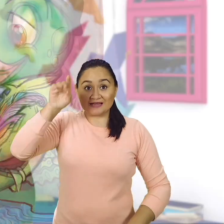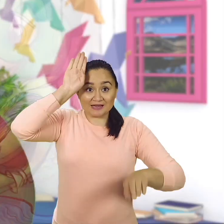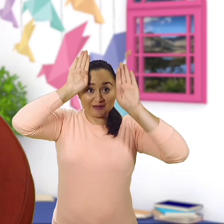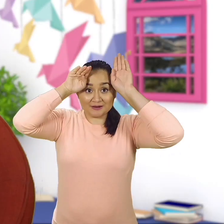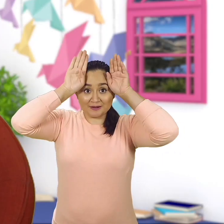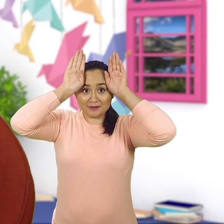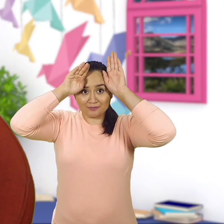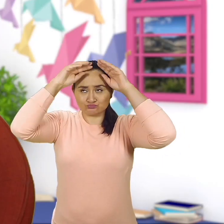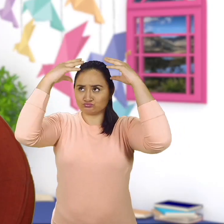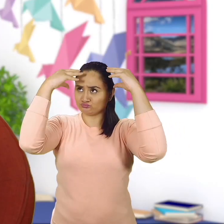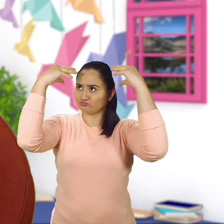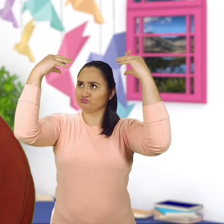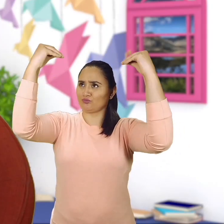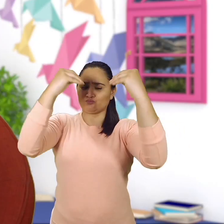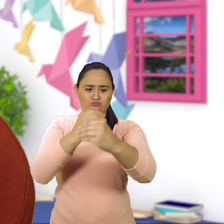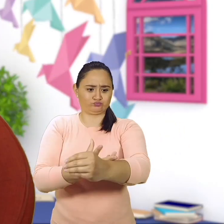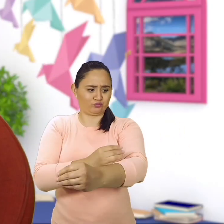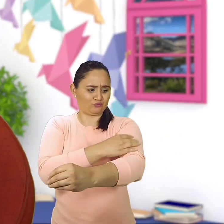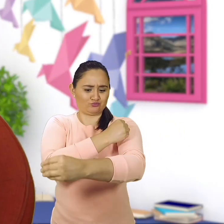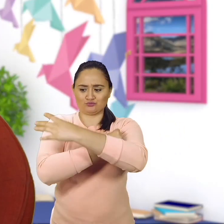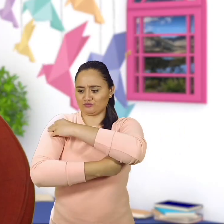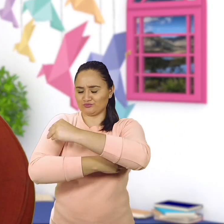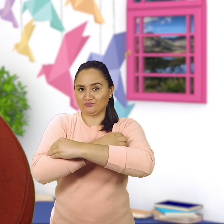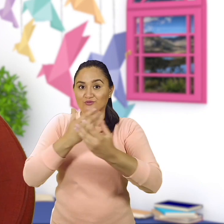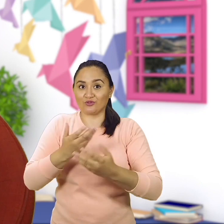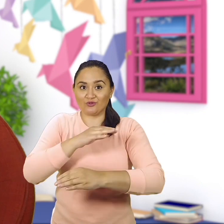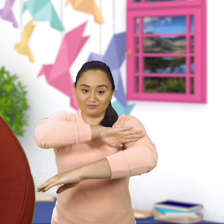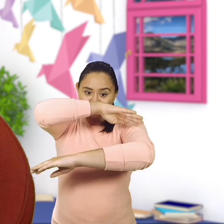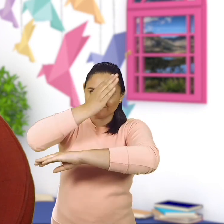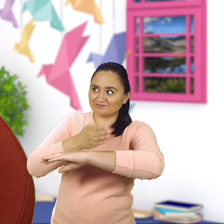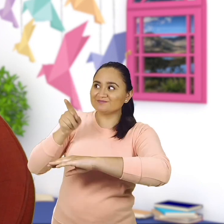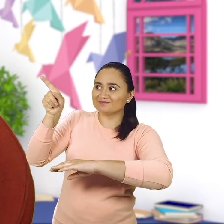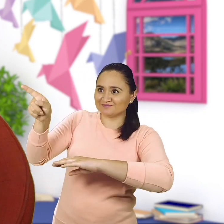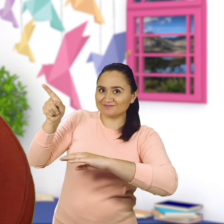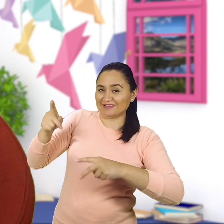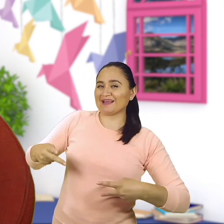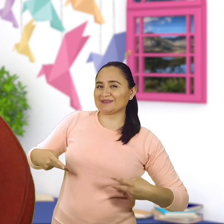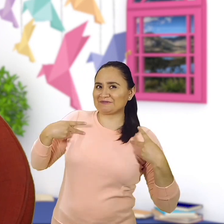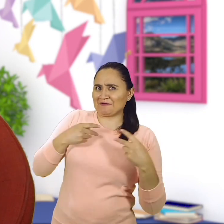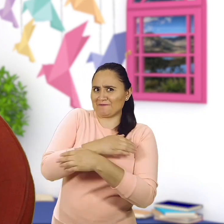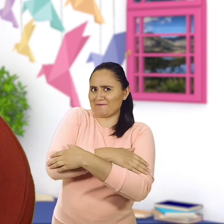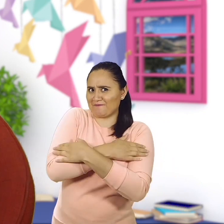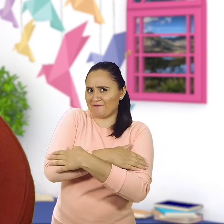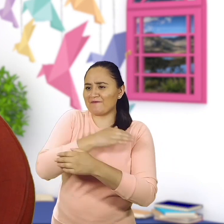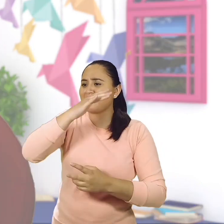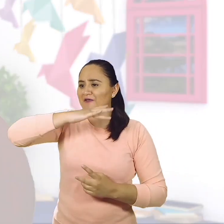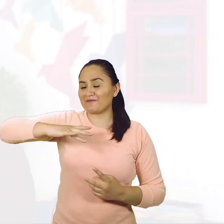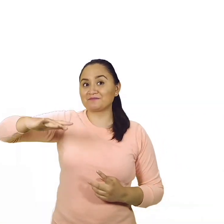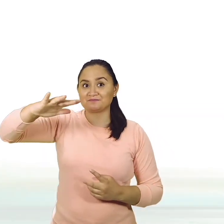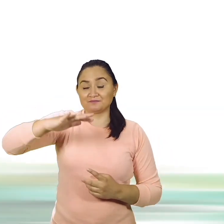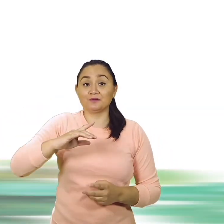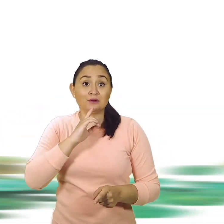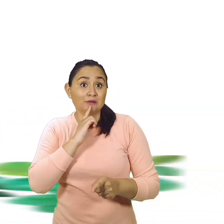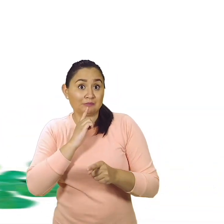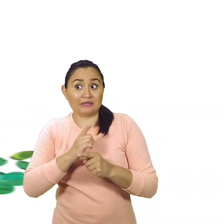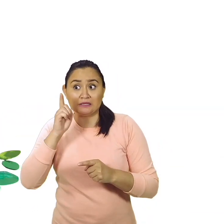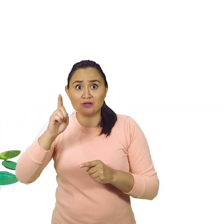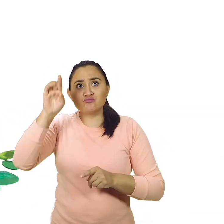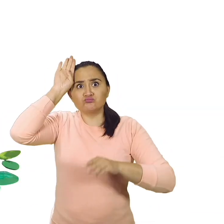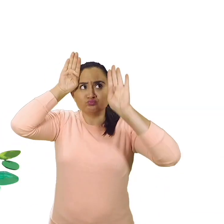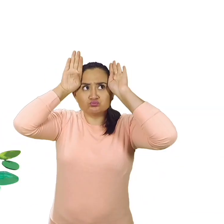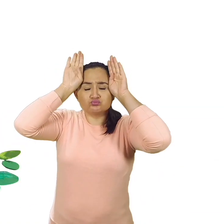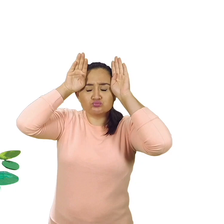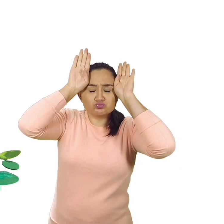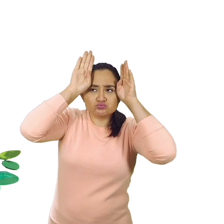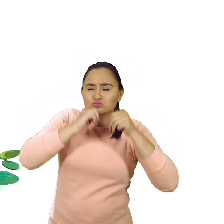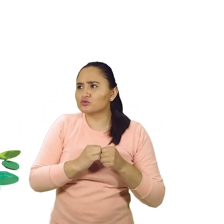Bruno era un burro orejón y peludo que vivía en el frío páramo de los Andes. Era, eso sí,